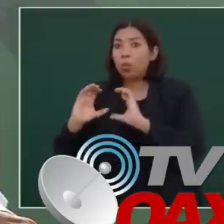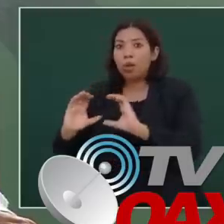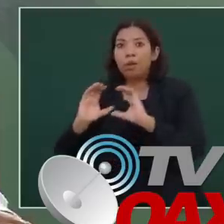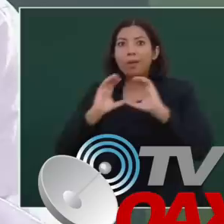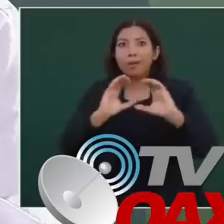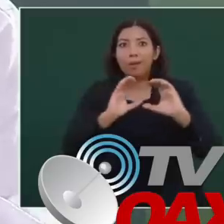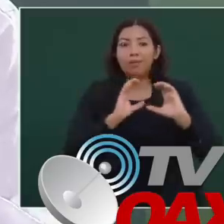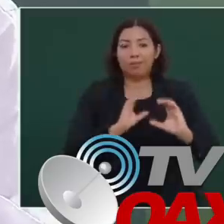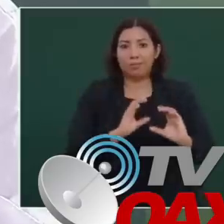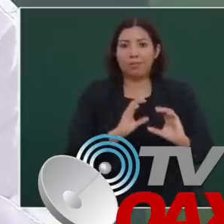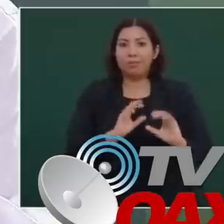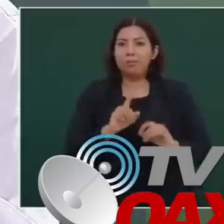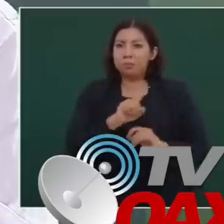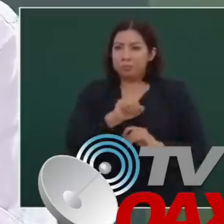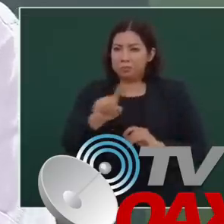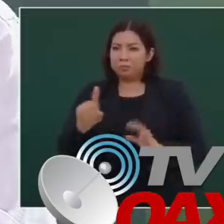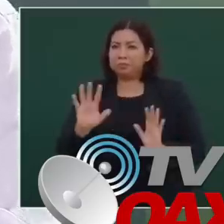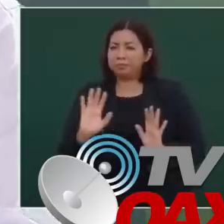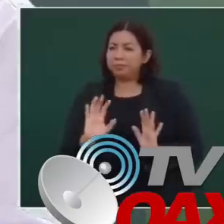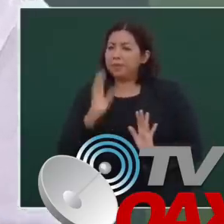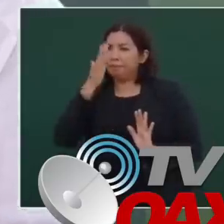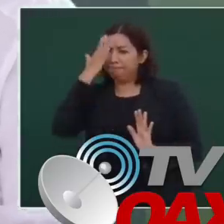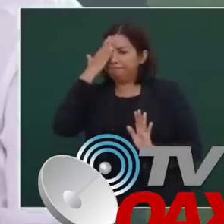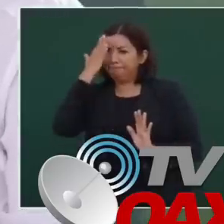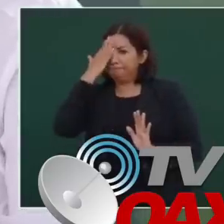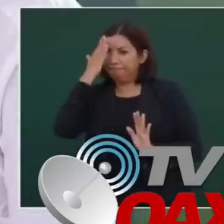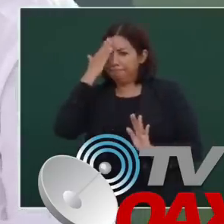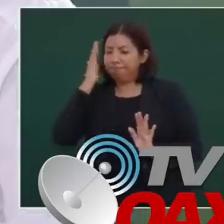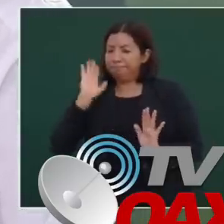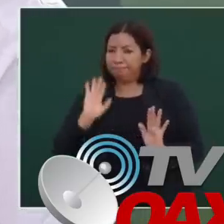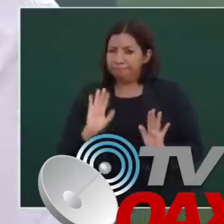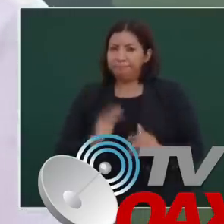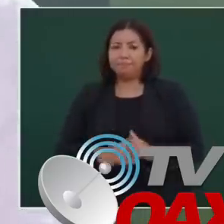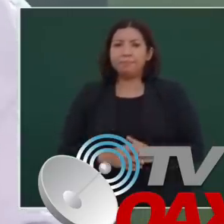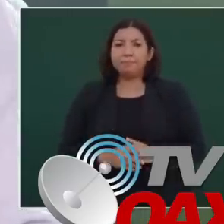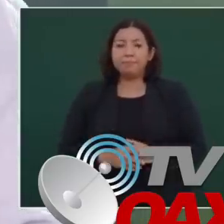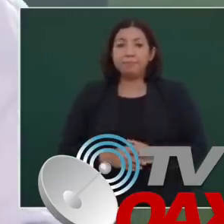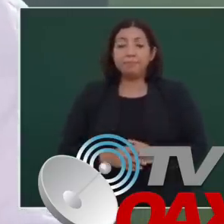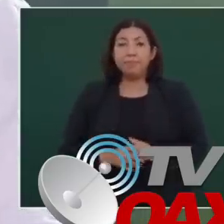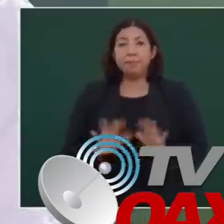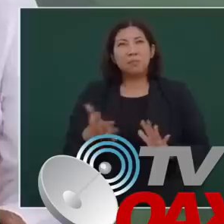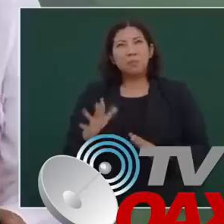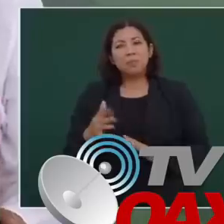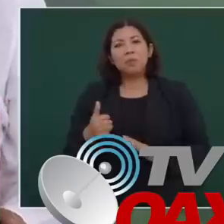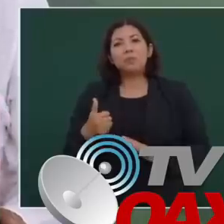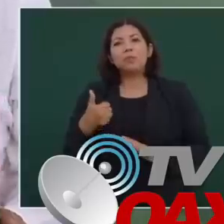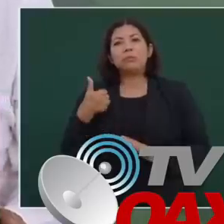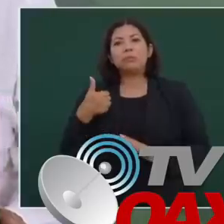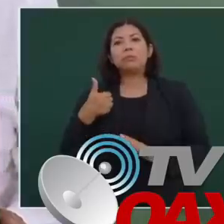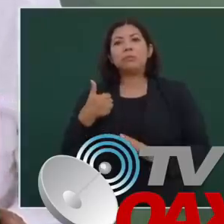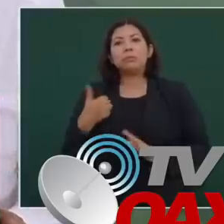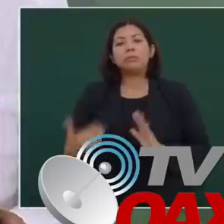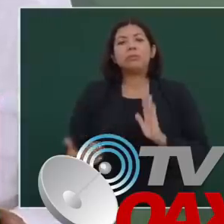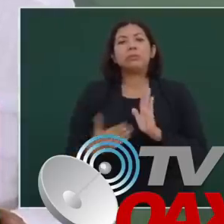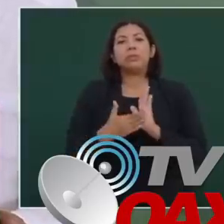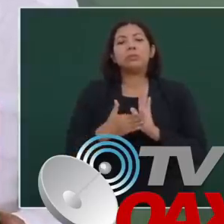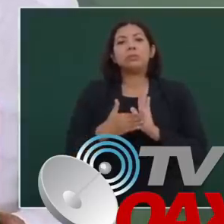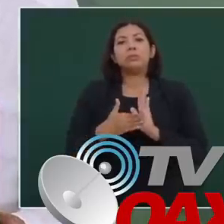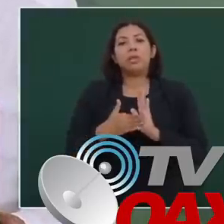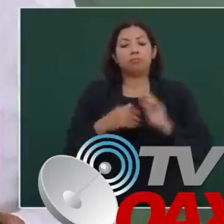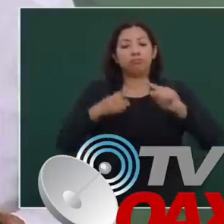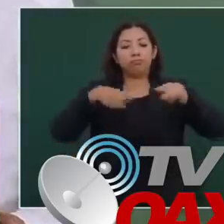tengan una idea en general 16000 hectáreas